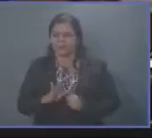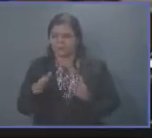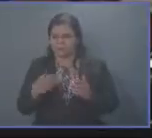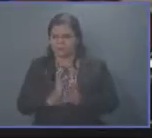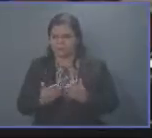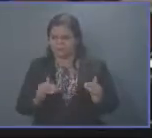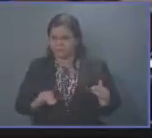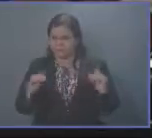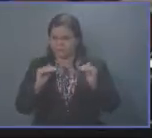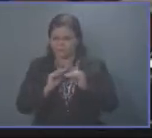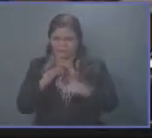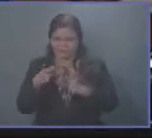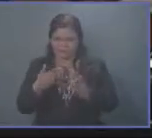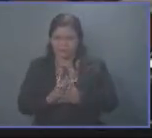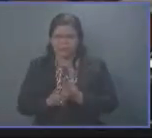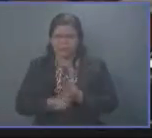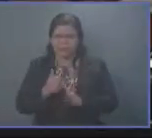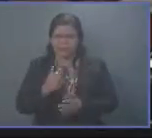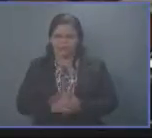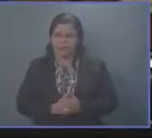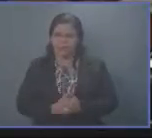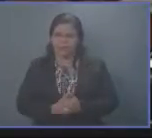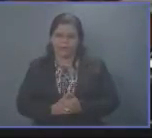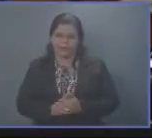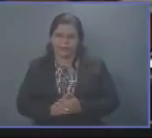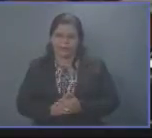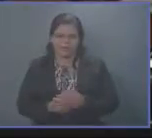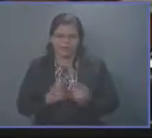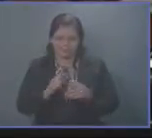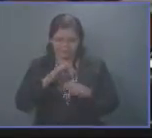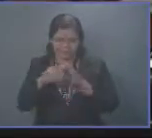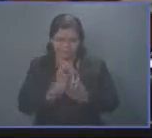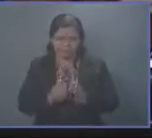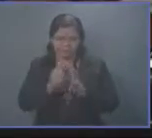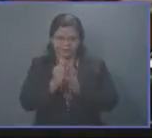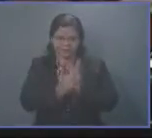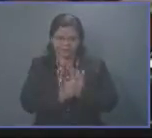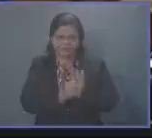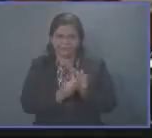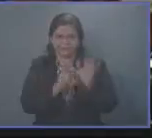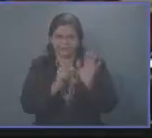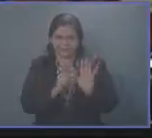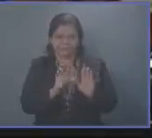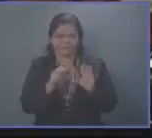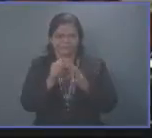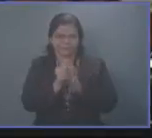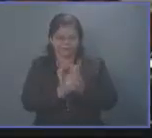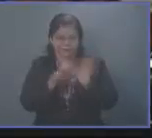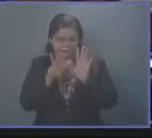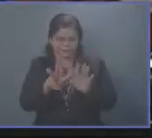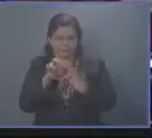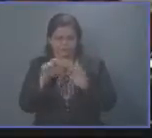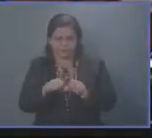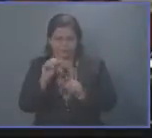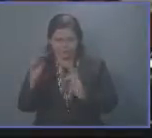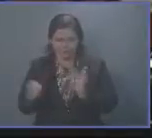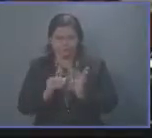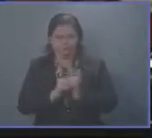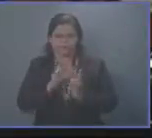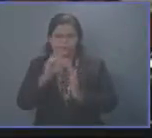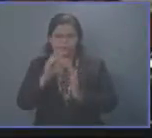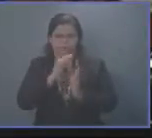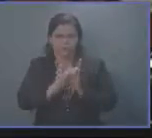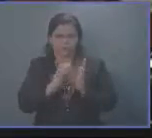así como de los beneficios de utilizar otras modalidades de crédito. Artículo 8. Agréguese dos incisos